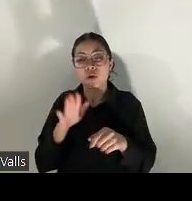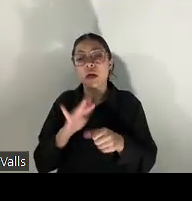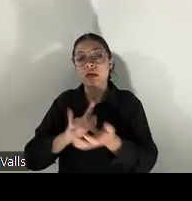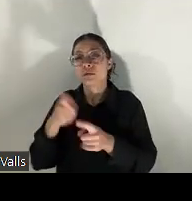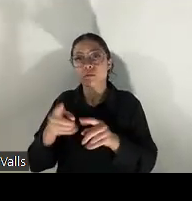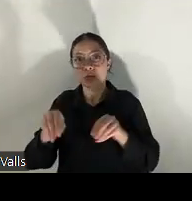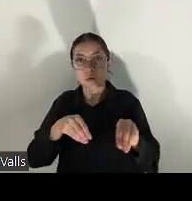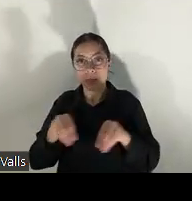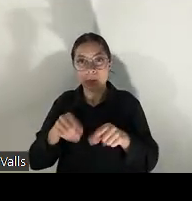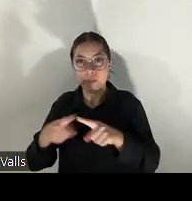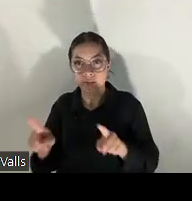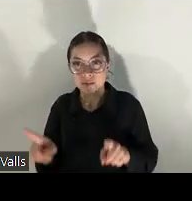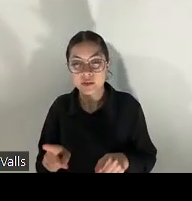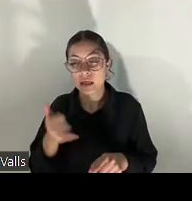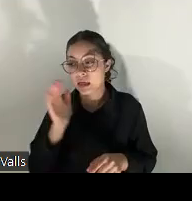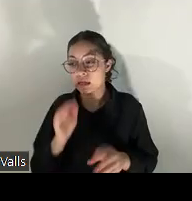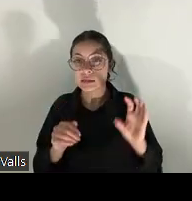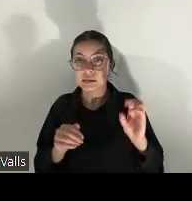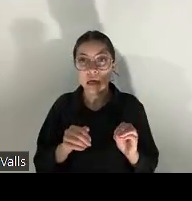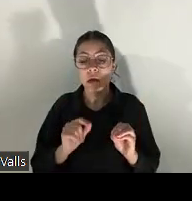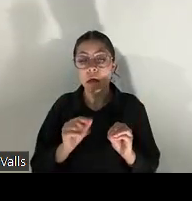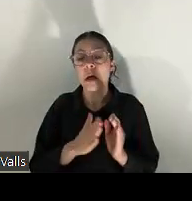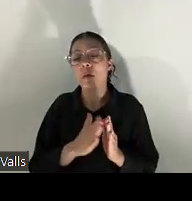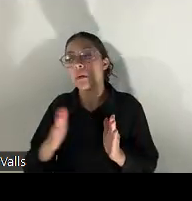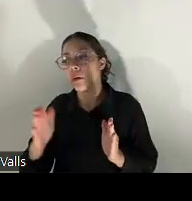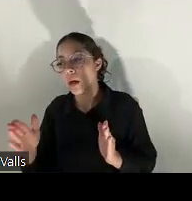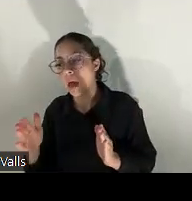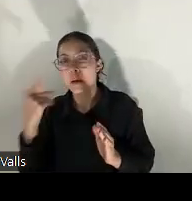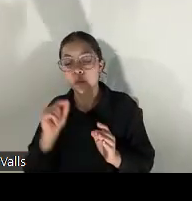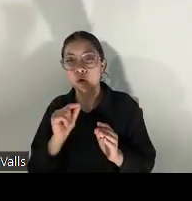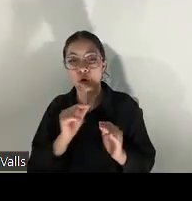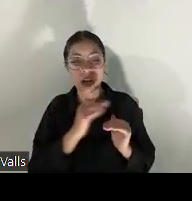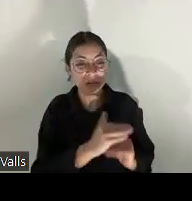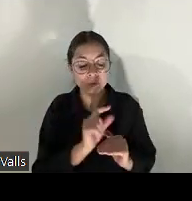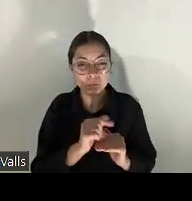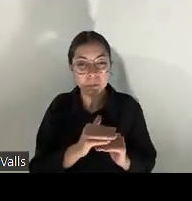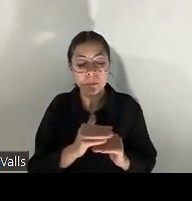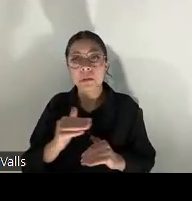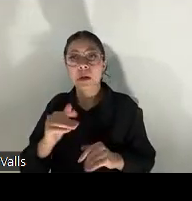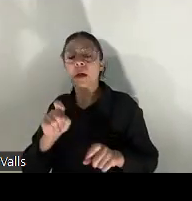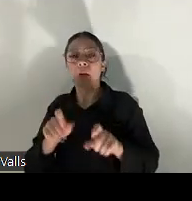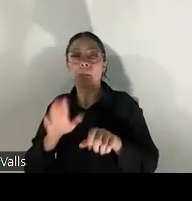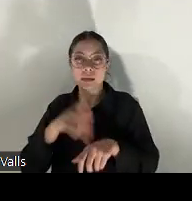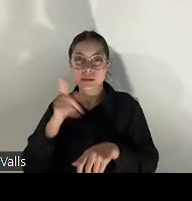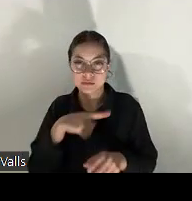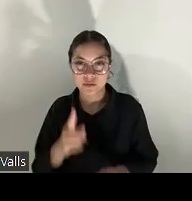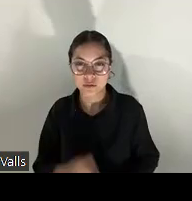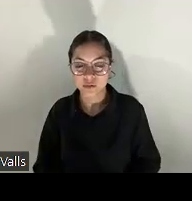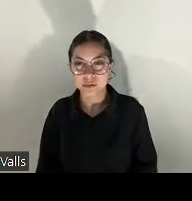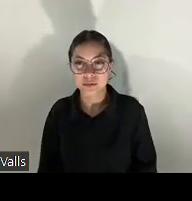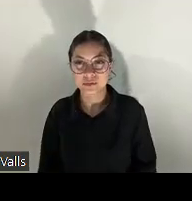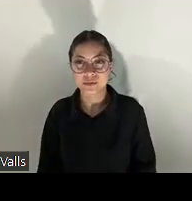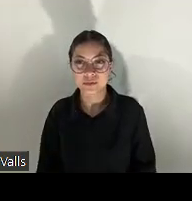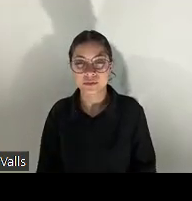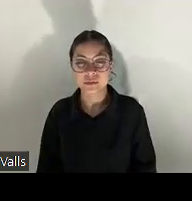a pasar de ser un poco más limitados a ser más amplios. Eso lo vamos a ver ahorita un poquito más adelante.